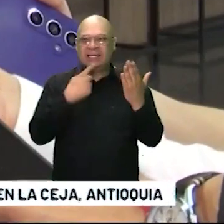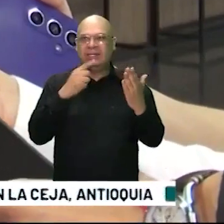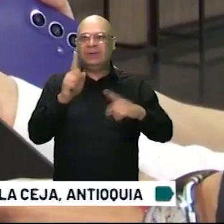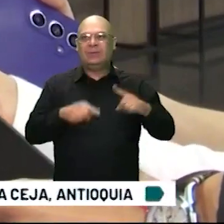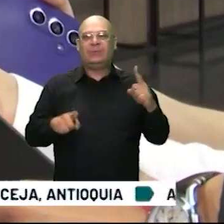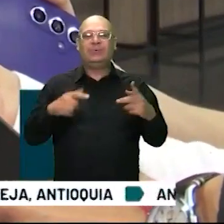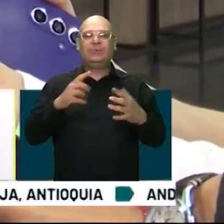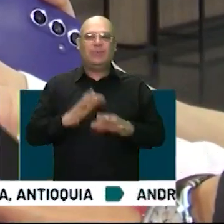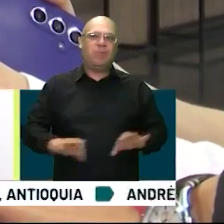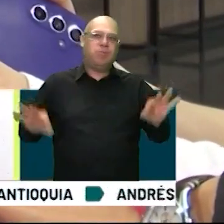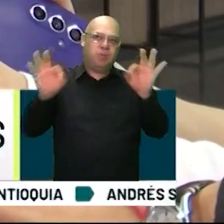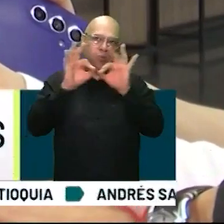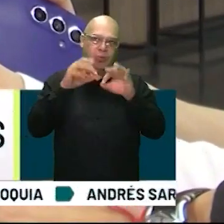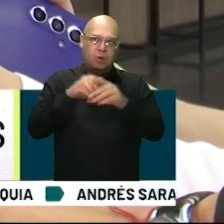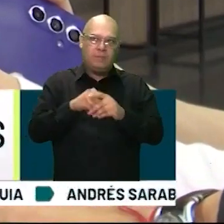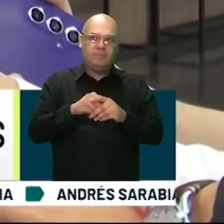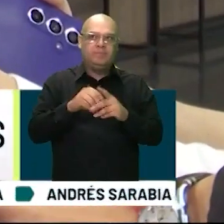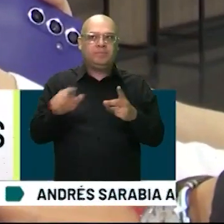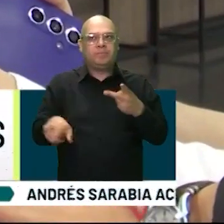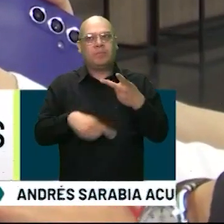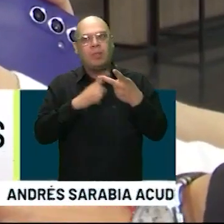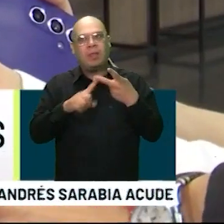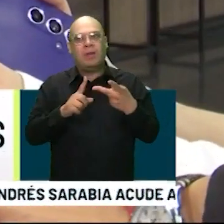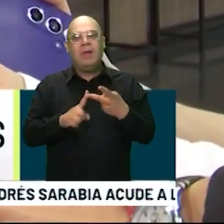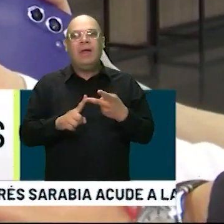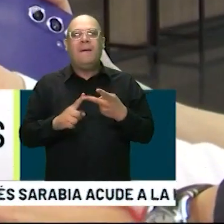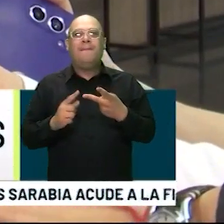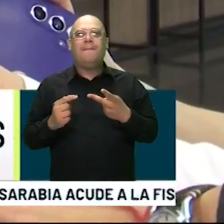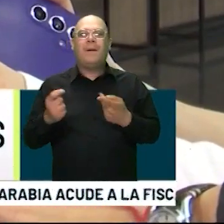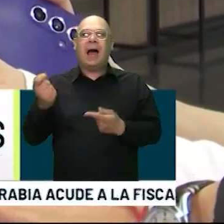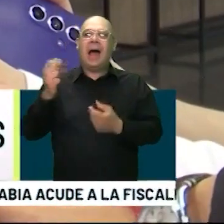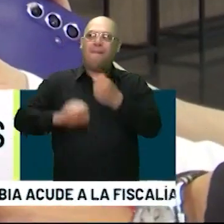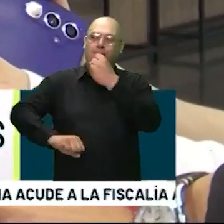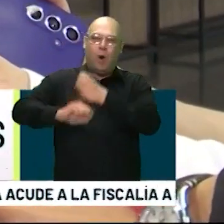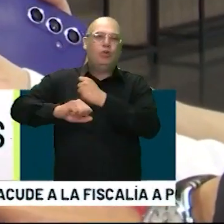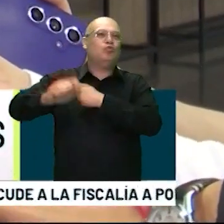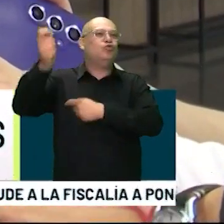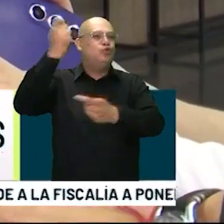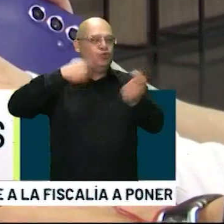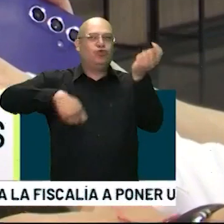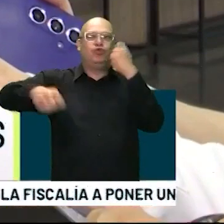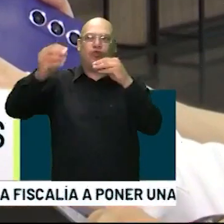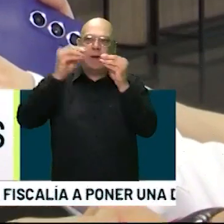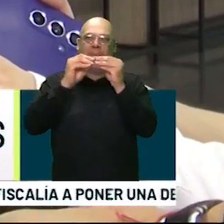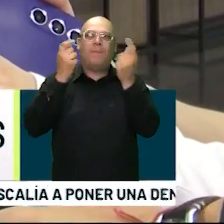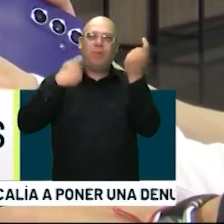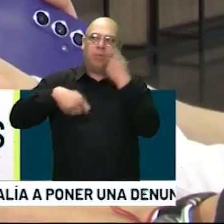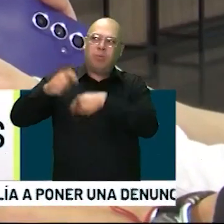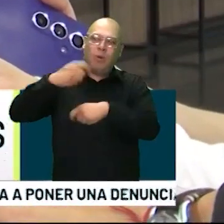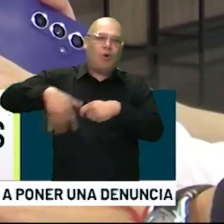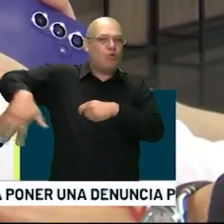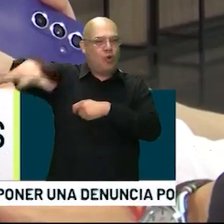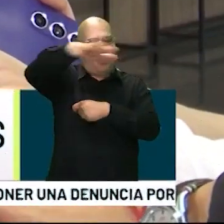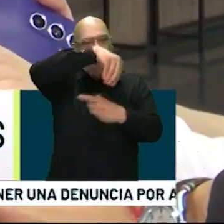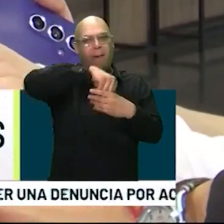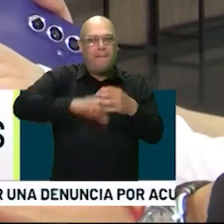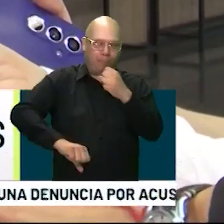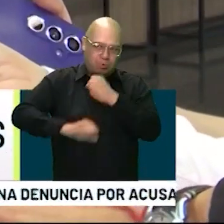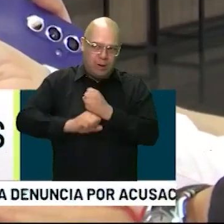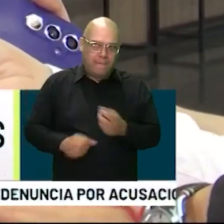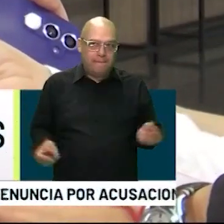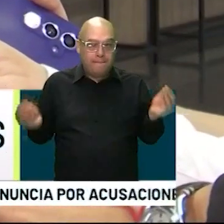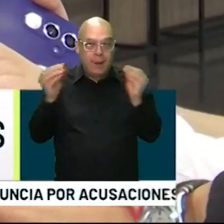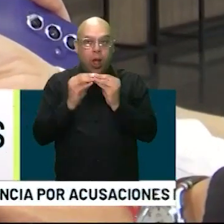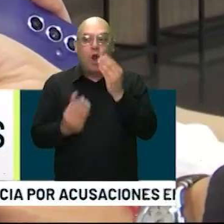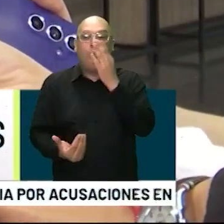importantes también el acceso a mercado necesitan apoyo para profundizar en su cubrimiento de Mercado Y lograr tener nuevos clientes